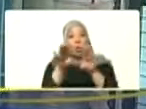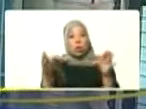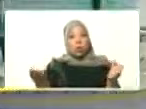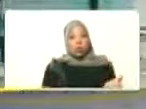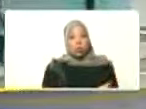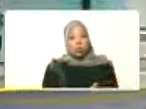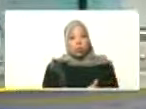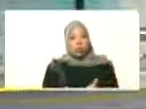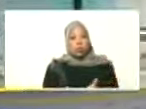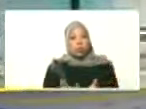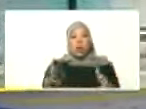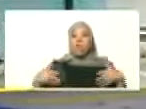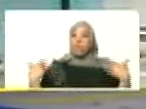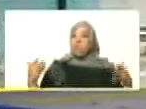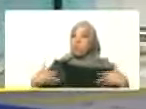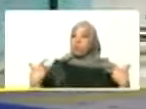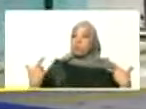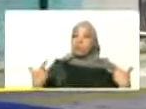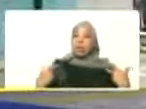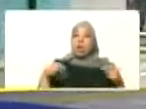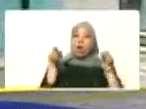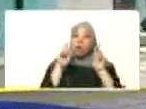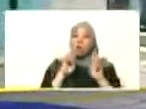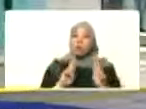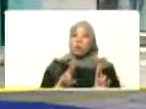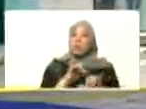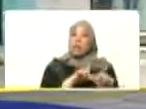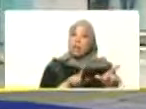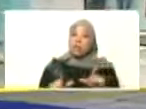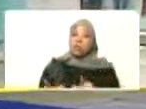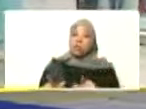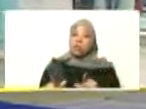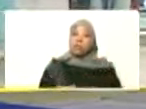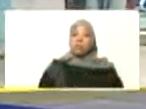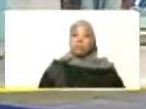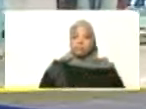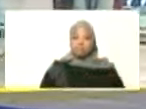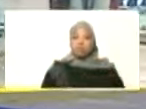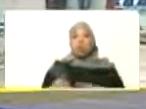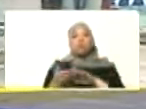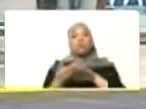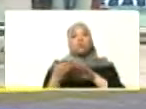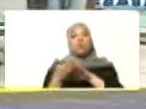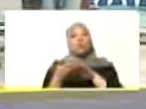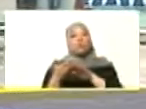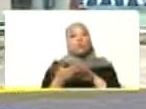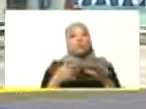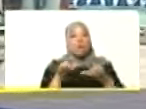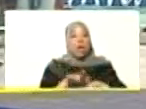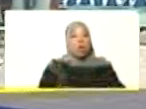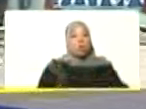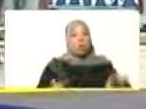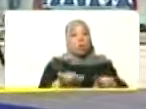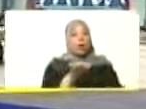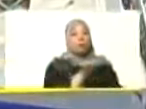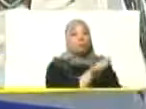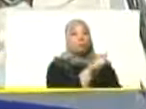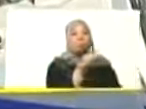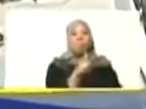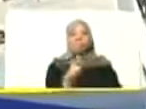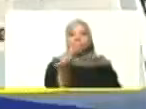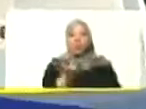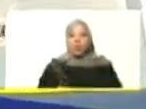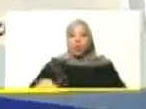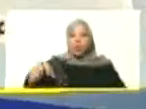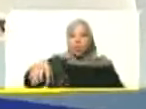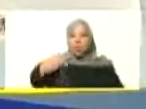pues emocionado a pasar su reporte para que lleguen las soluciones a cada rincón de nuestra patria y